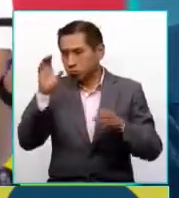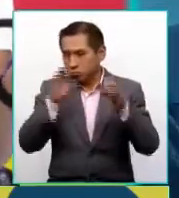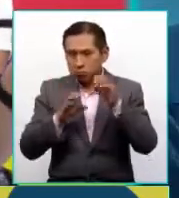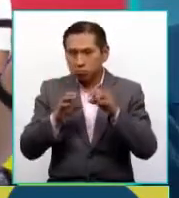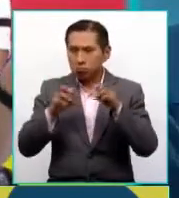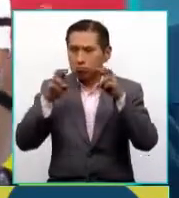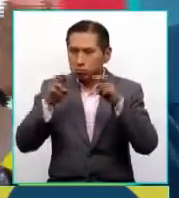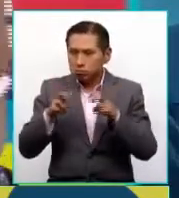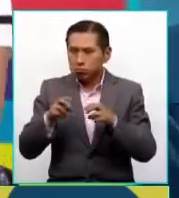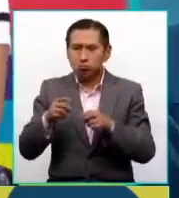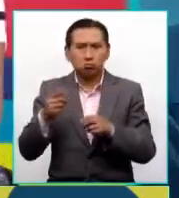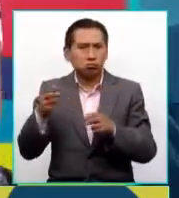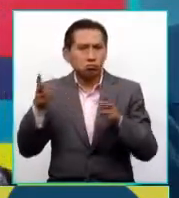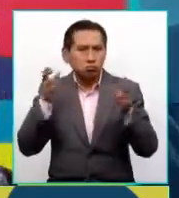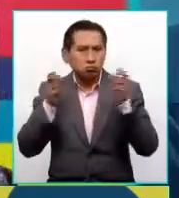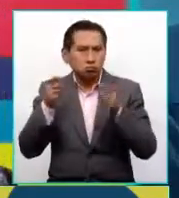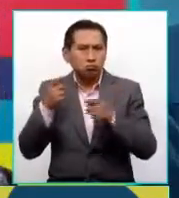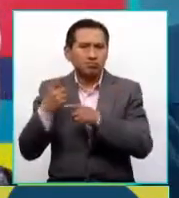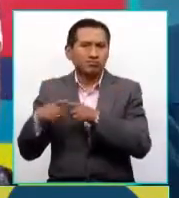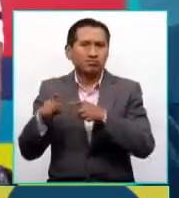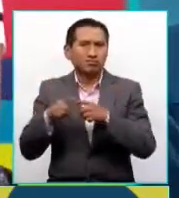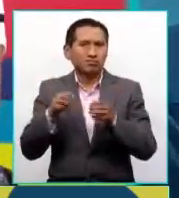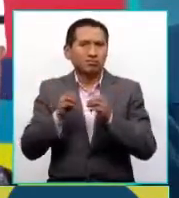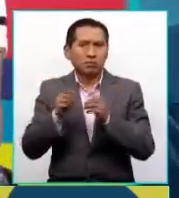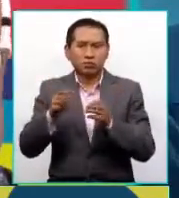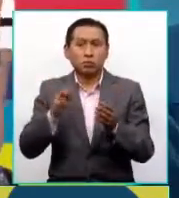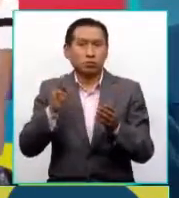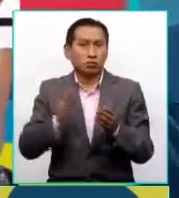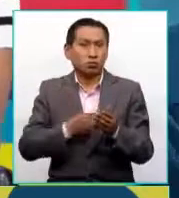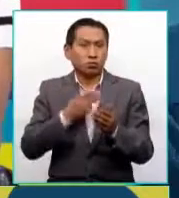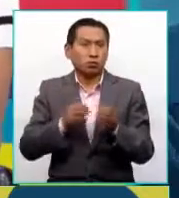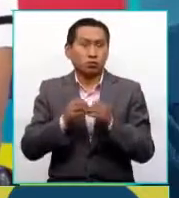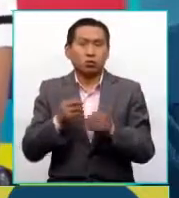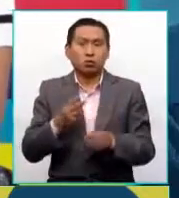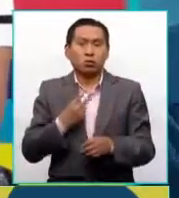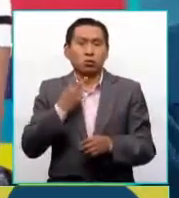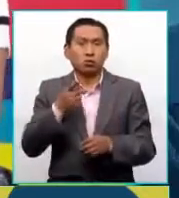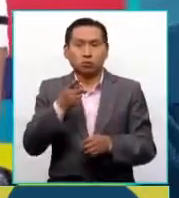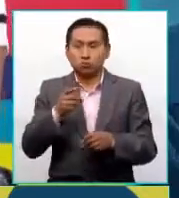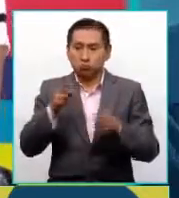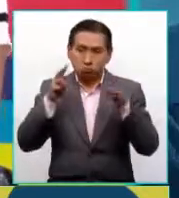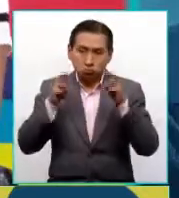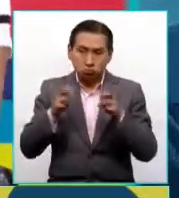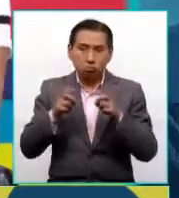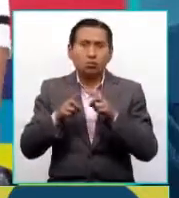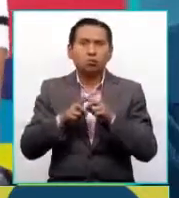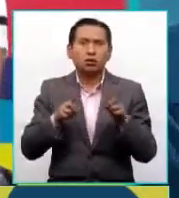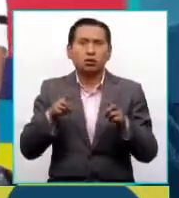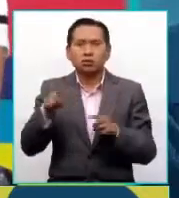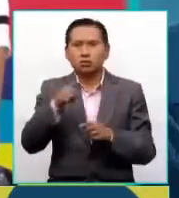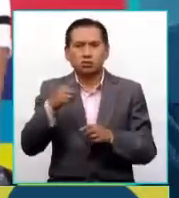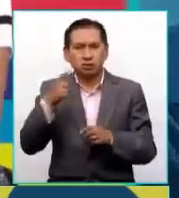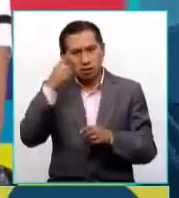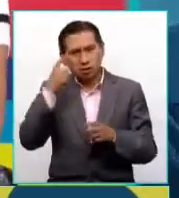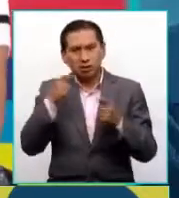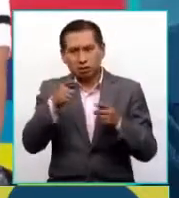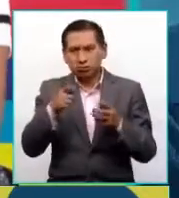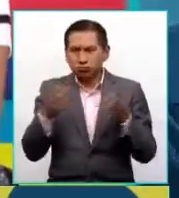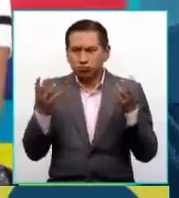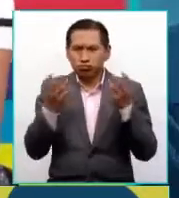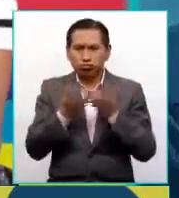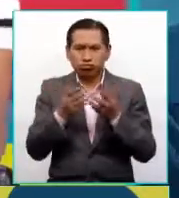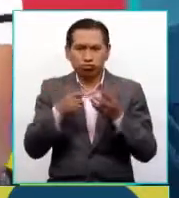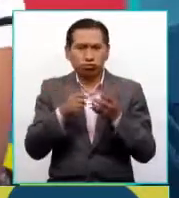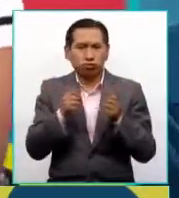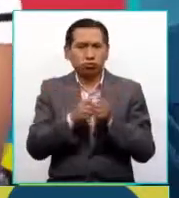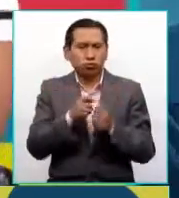exploración desde el mismo sonido, desde el ámbito plenamente musical, desde la voz también, pero tratando de enlazarlo con,